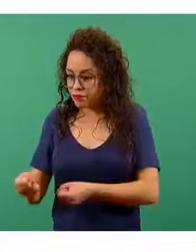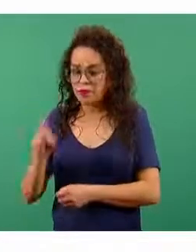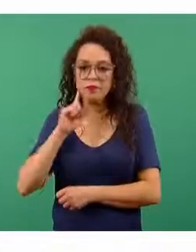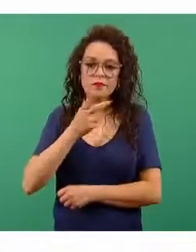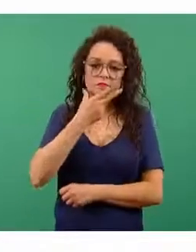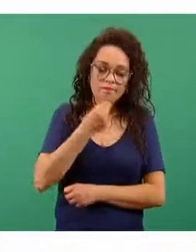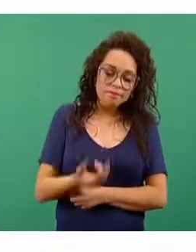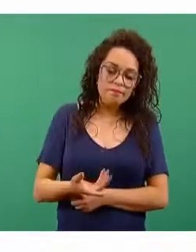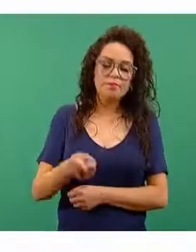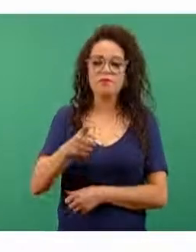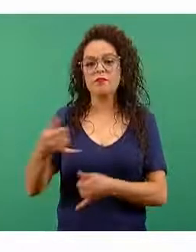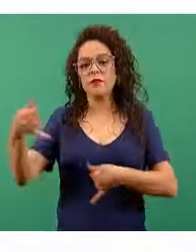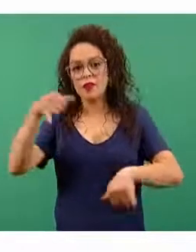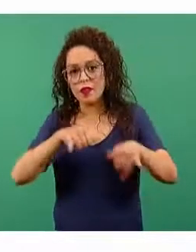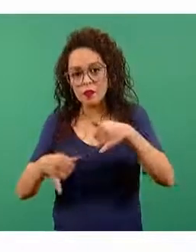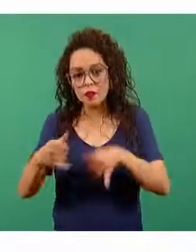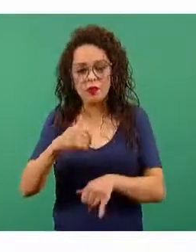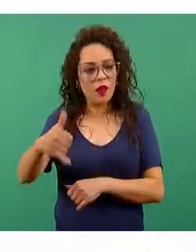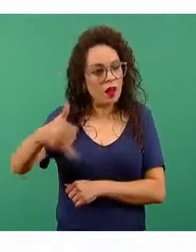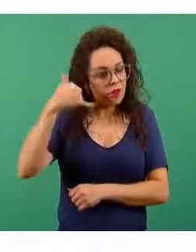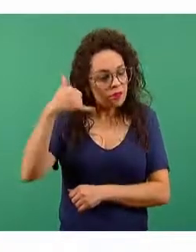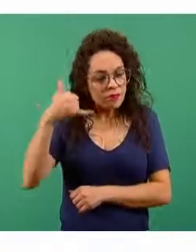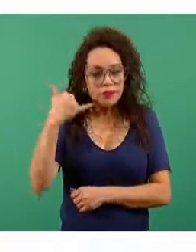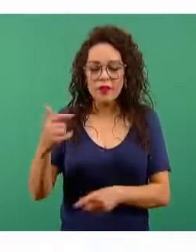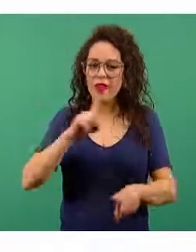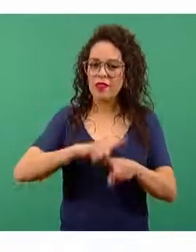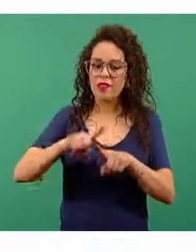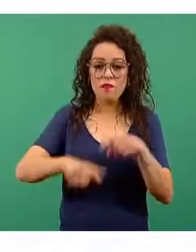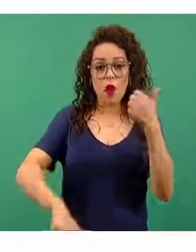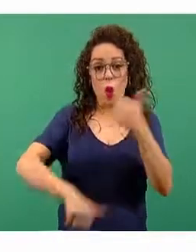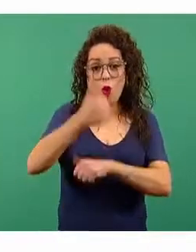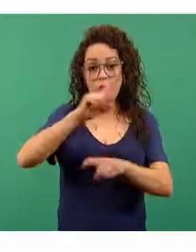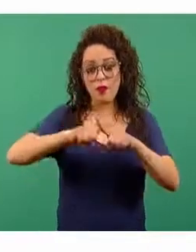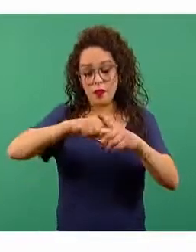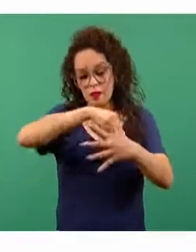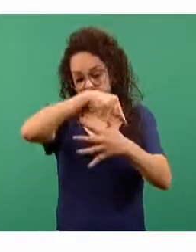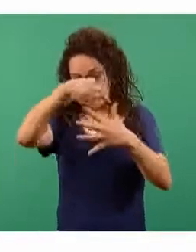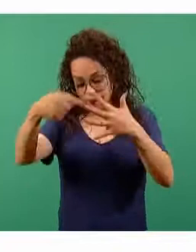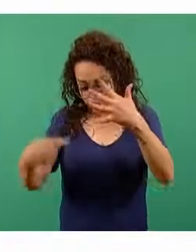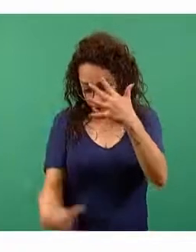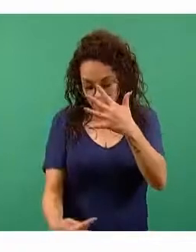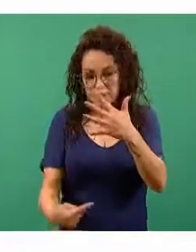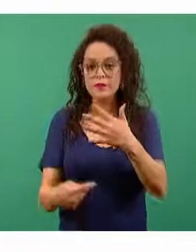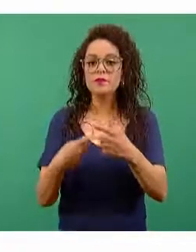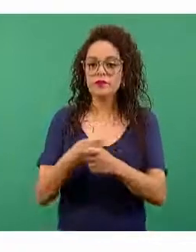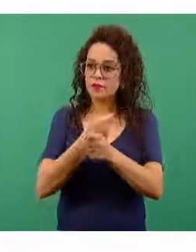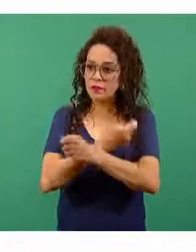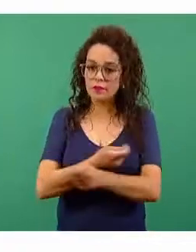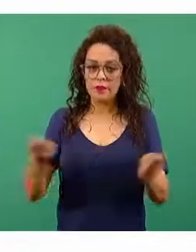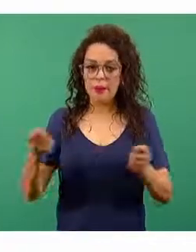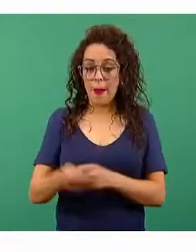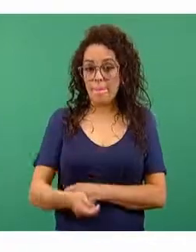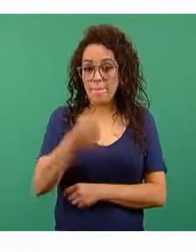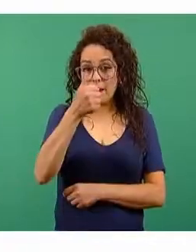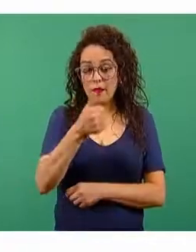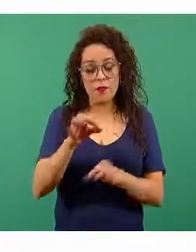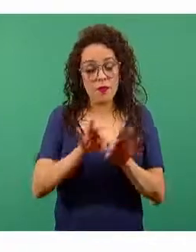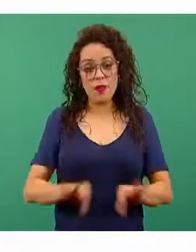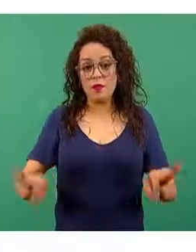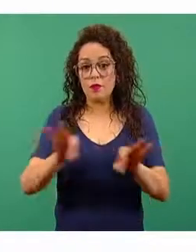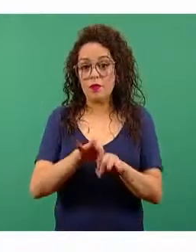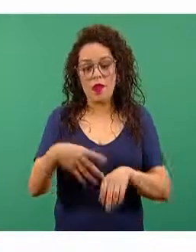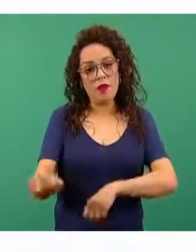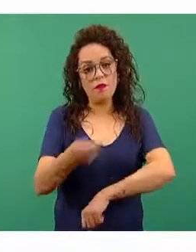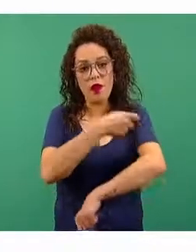recepcionistas, laboratoristas, 11 categorías laborales del personal de salud, se les ha vacunado prioritariamente, fueron la prioridad número